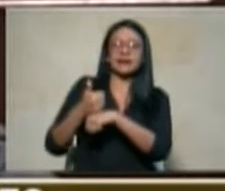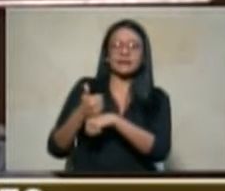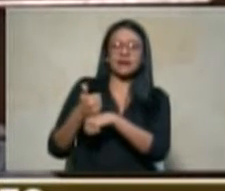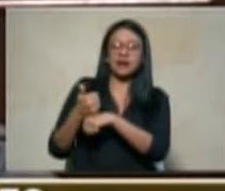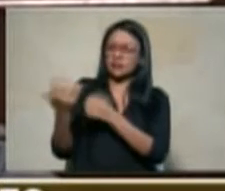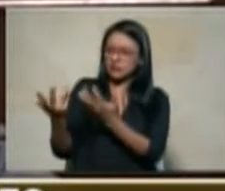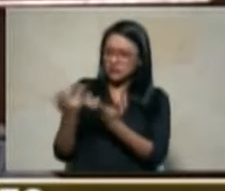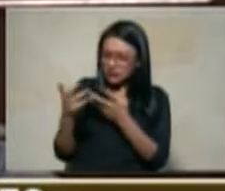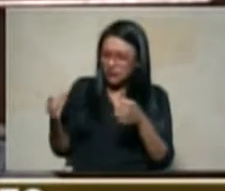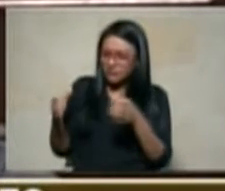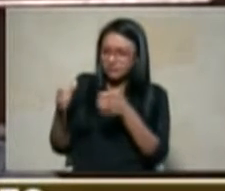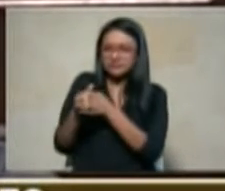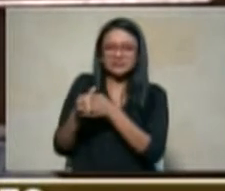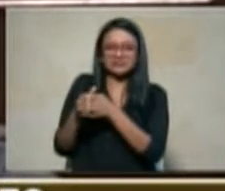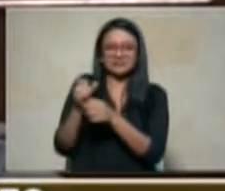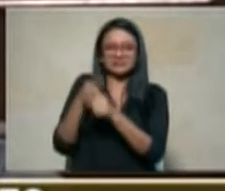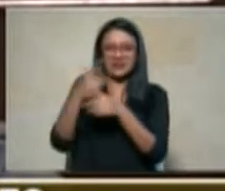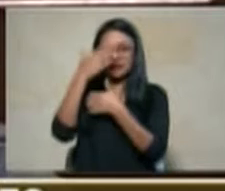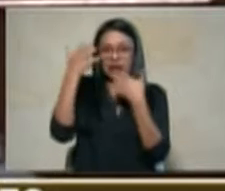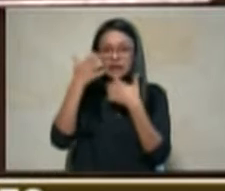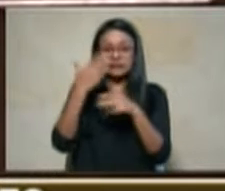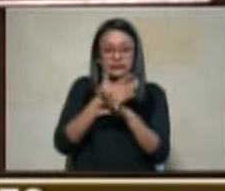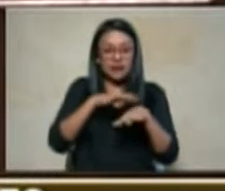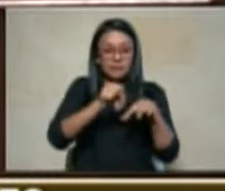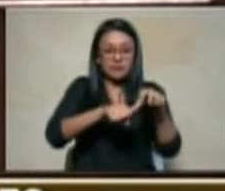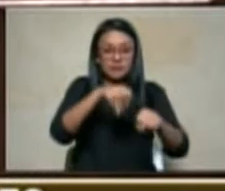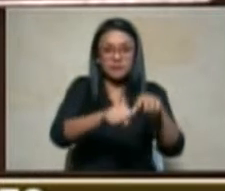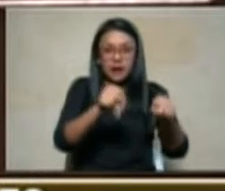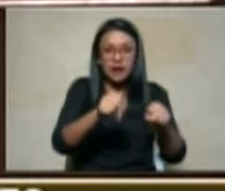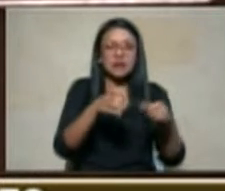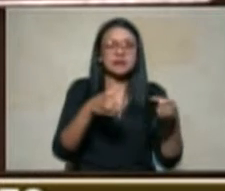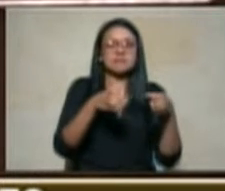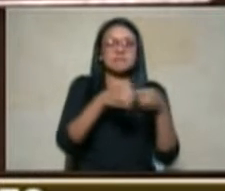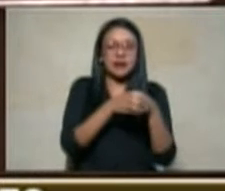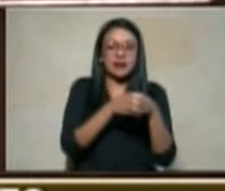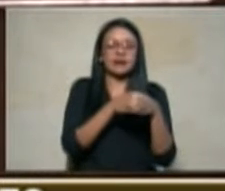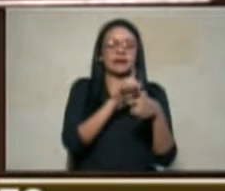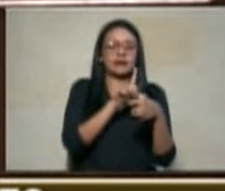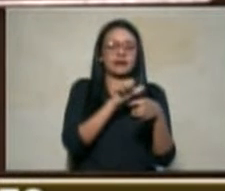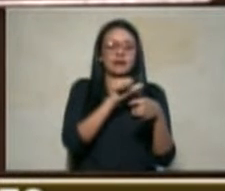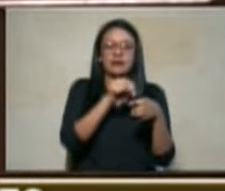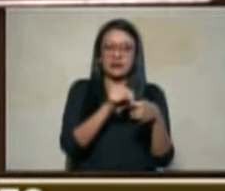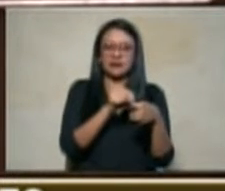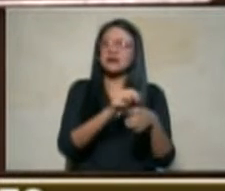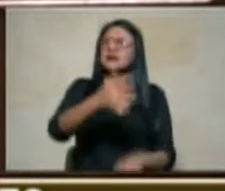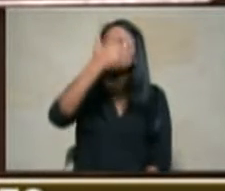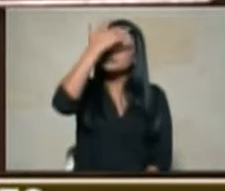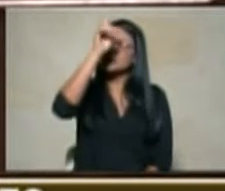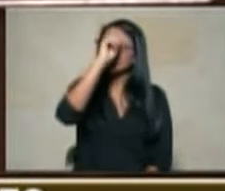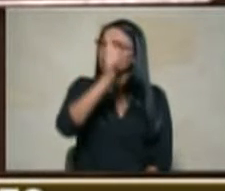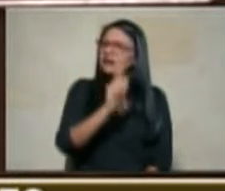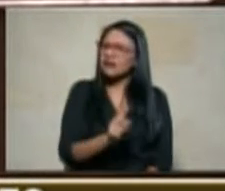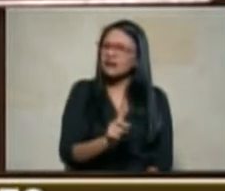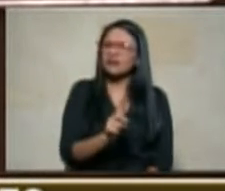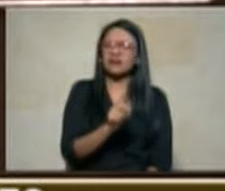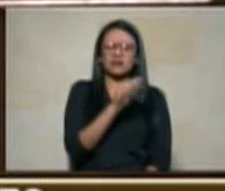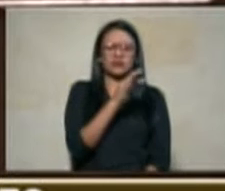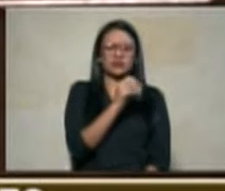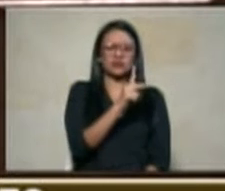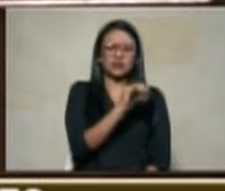populares que me dicen que a partir de esas invasiones se derivaron varios frentes del ELN. ¿Por qué desconocen esto en Tokio? ¿Por